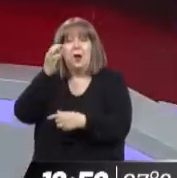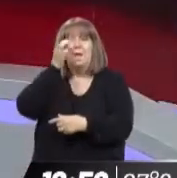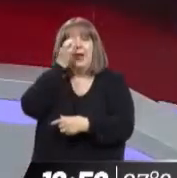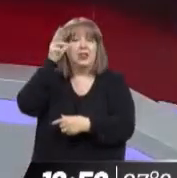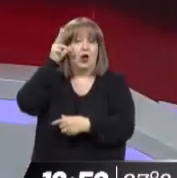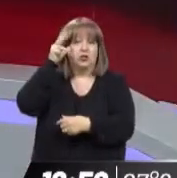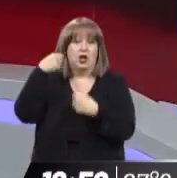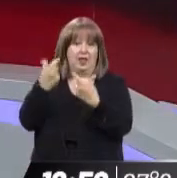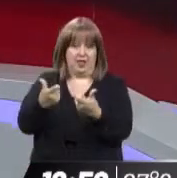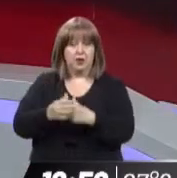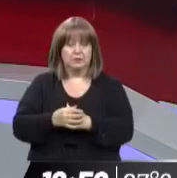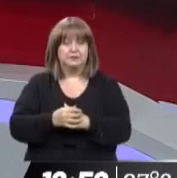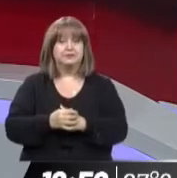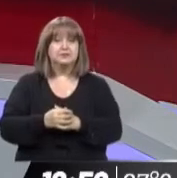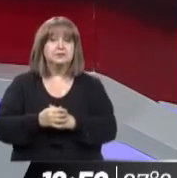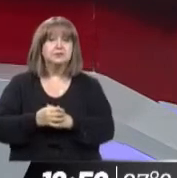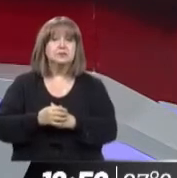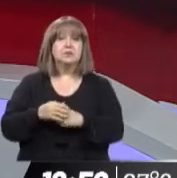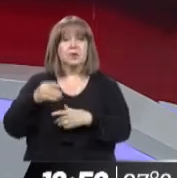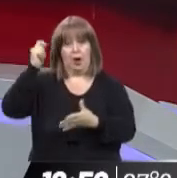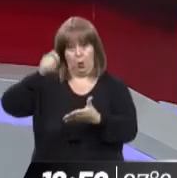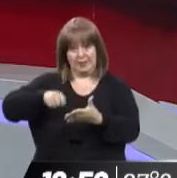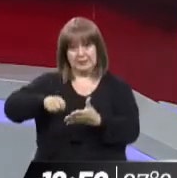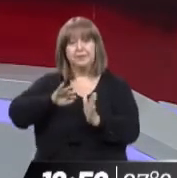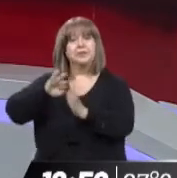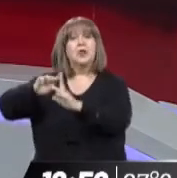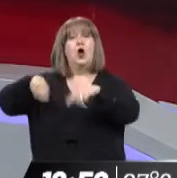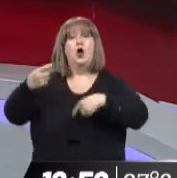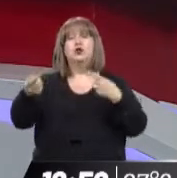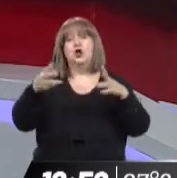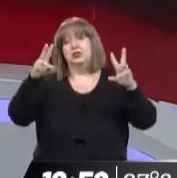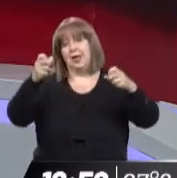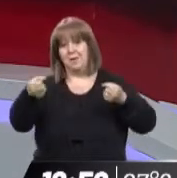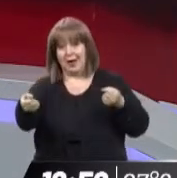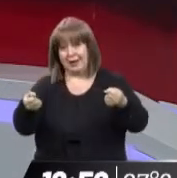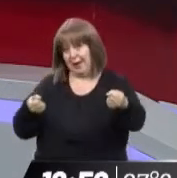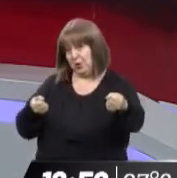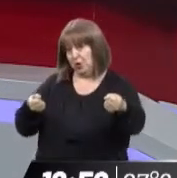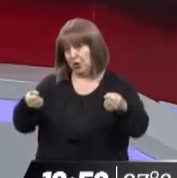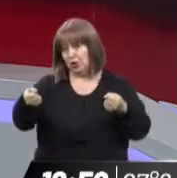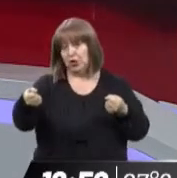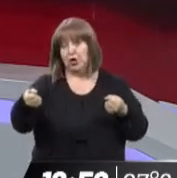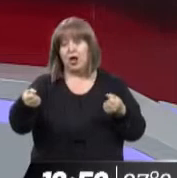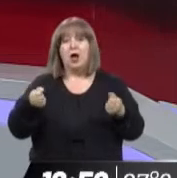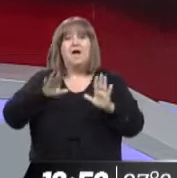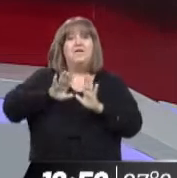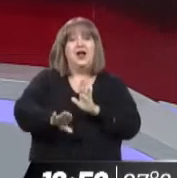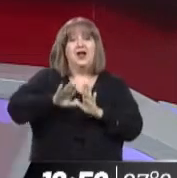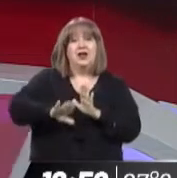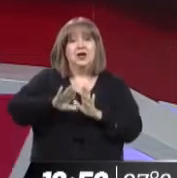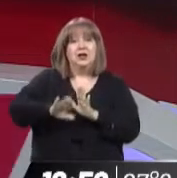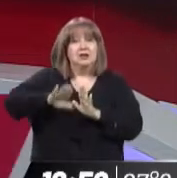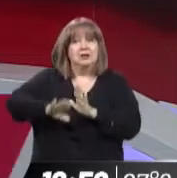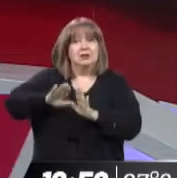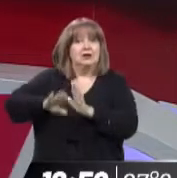Bueno, vamos a otro de los temas. Tiene que ver con un camión y otra vez la situación de quedarse sin freno. Y otra